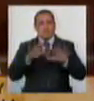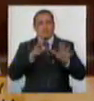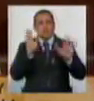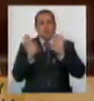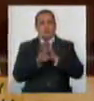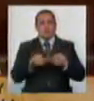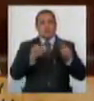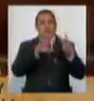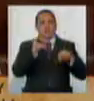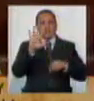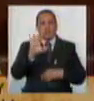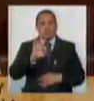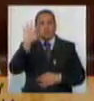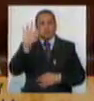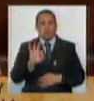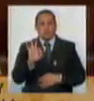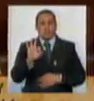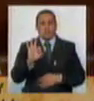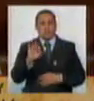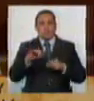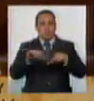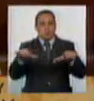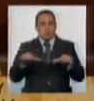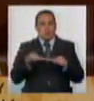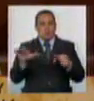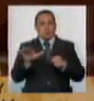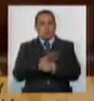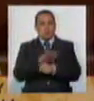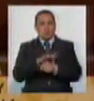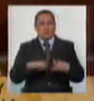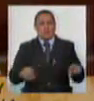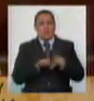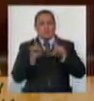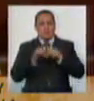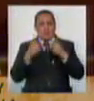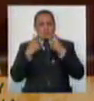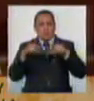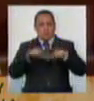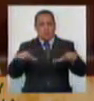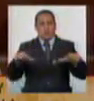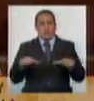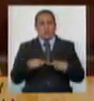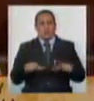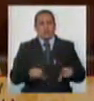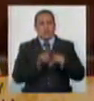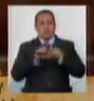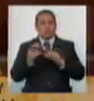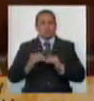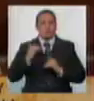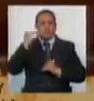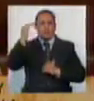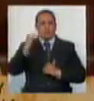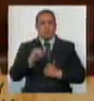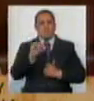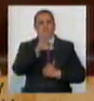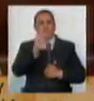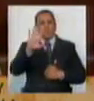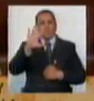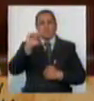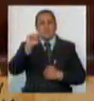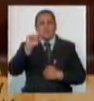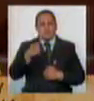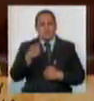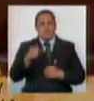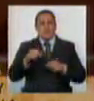aproximadamente el 75% del área en controversia, una extensión superior a los 50.000